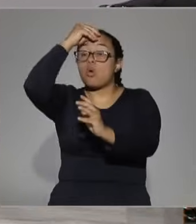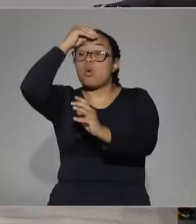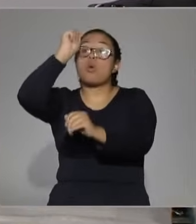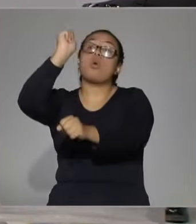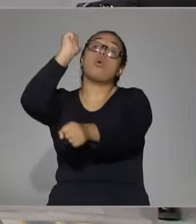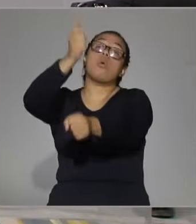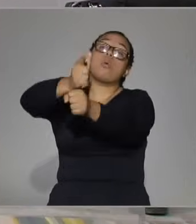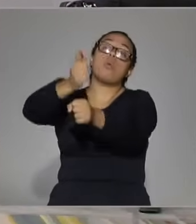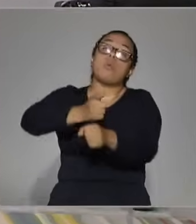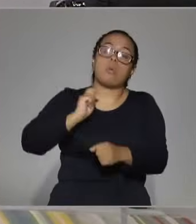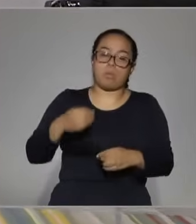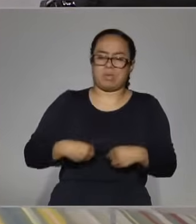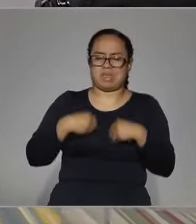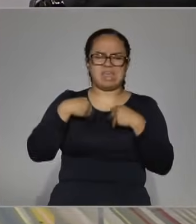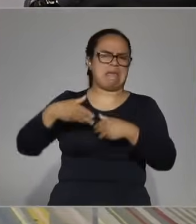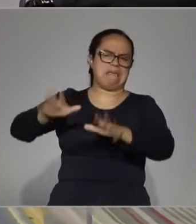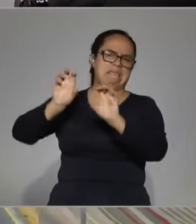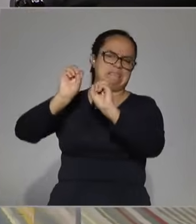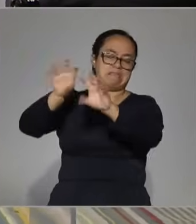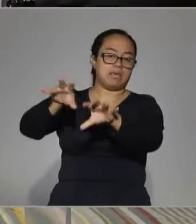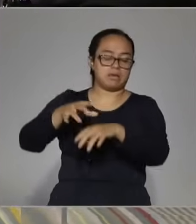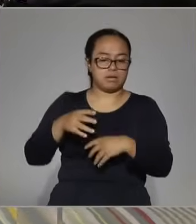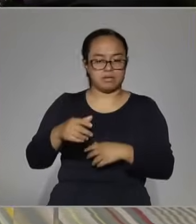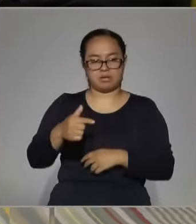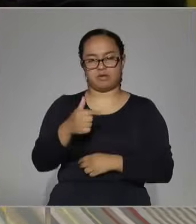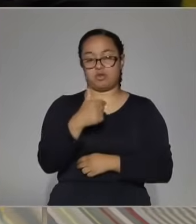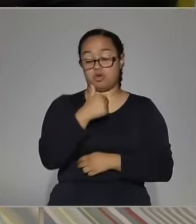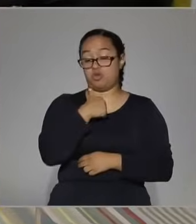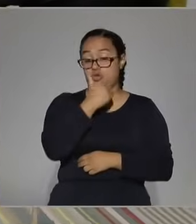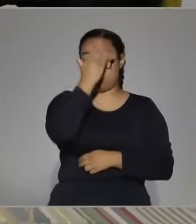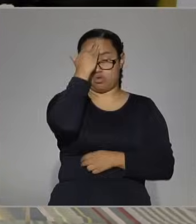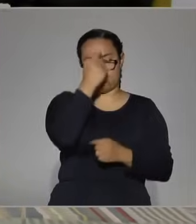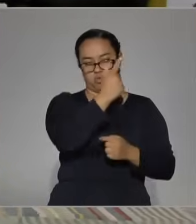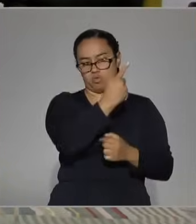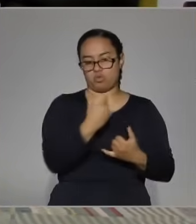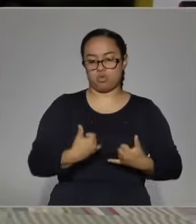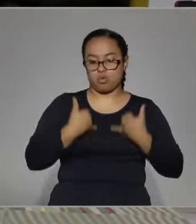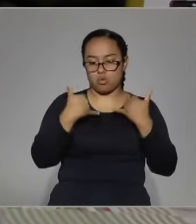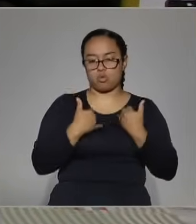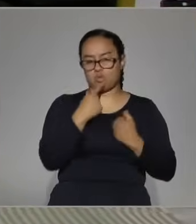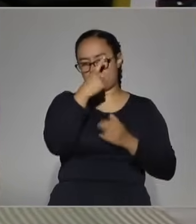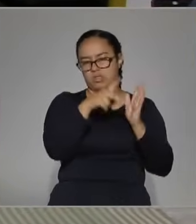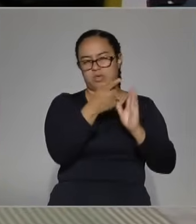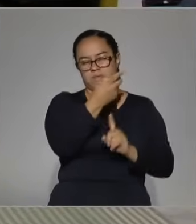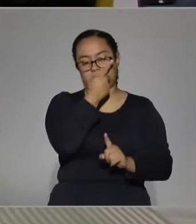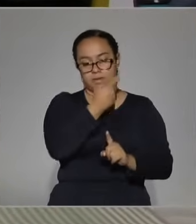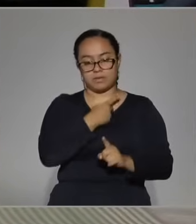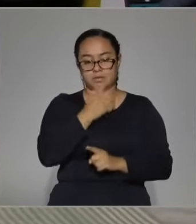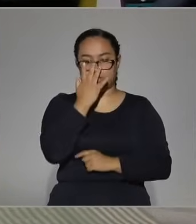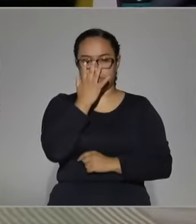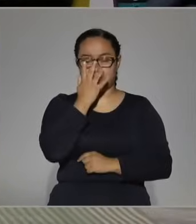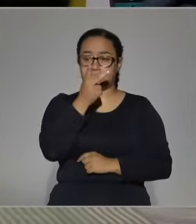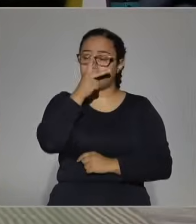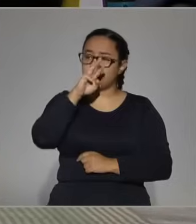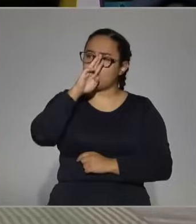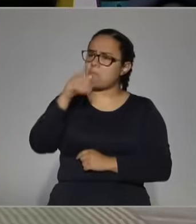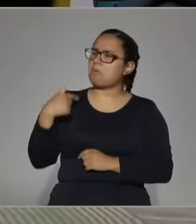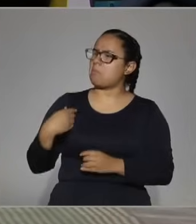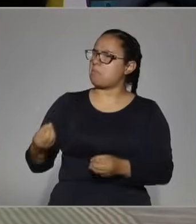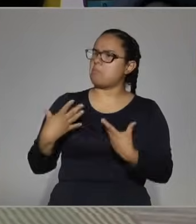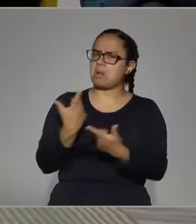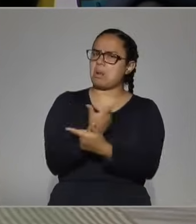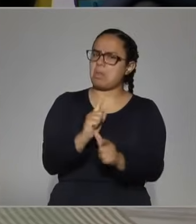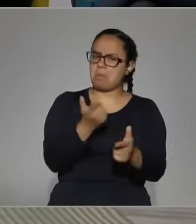de repente es una... Yo conocí a un chico que una vez me dijo, es que mis papás me dejan hacer